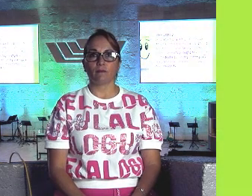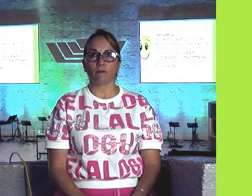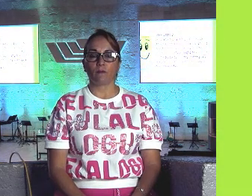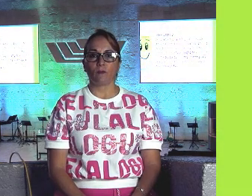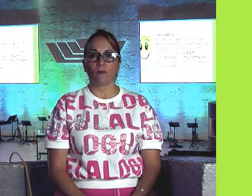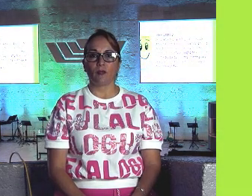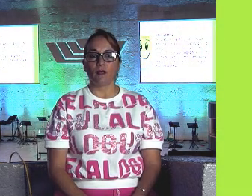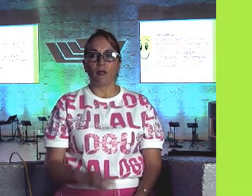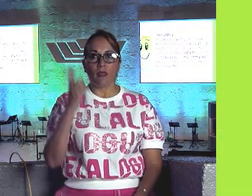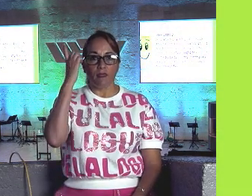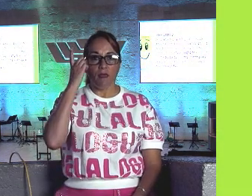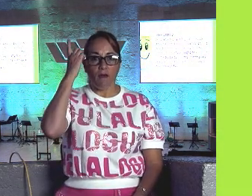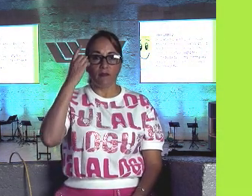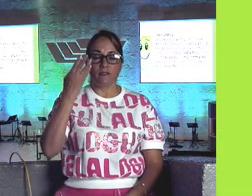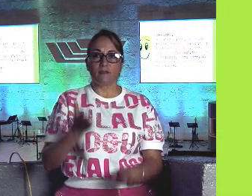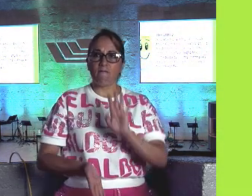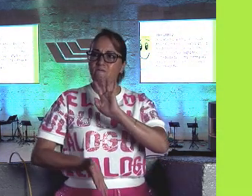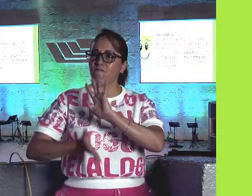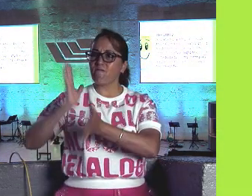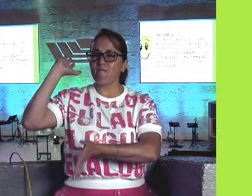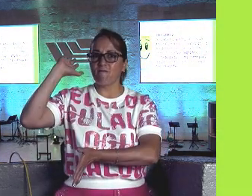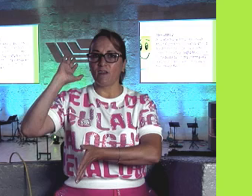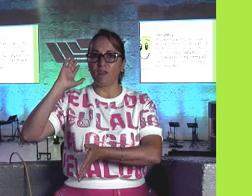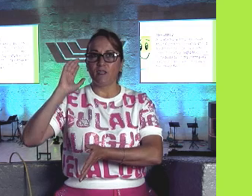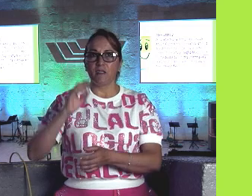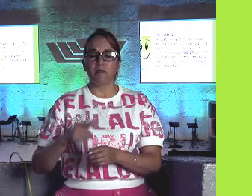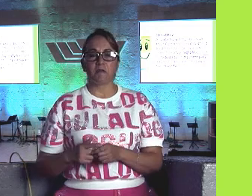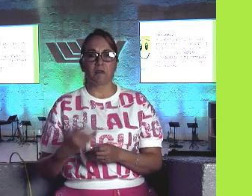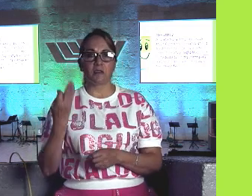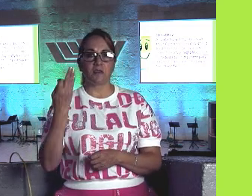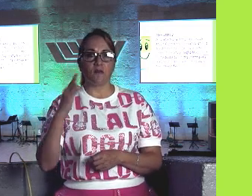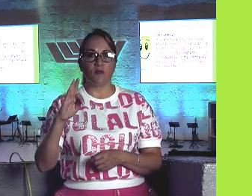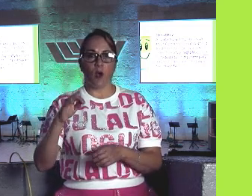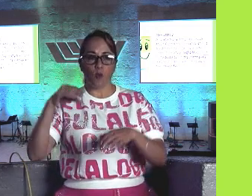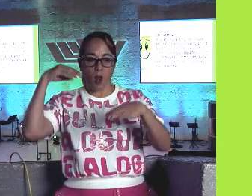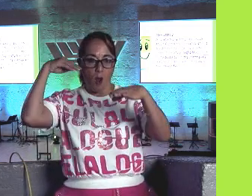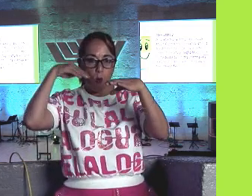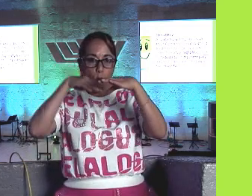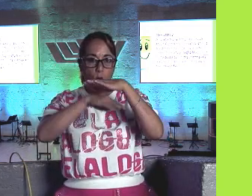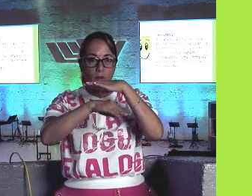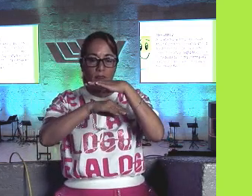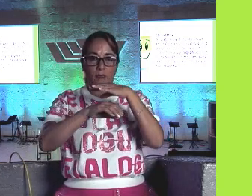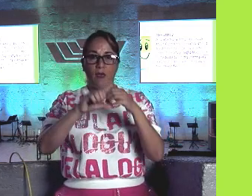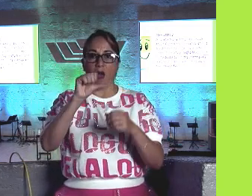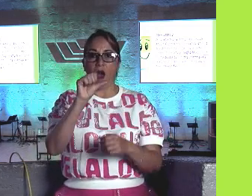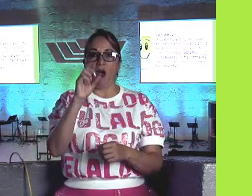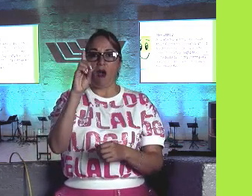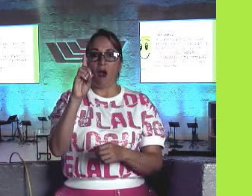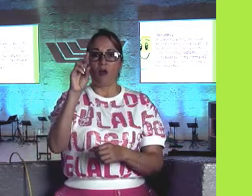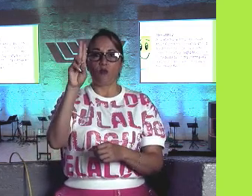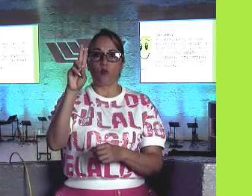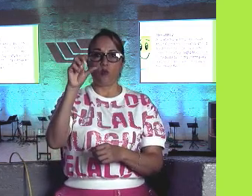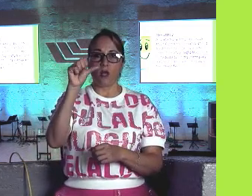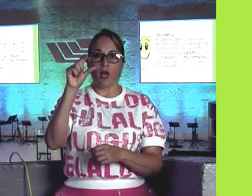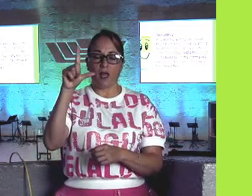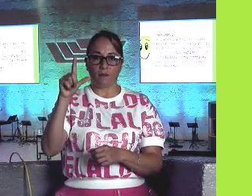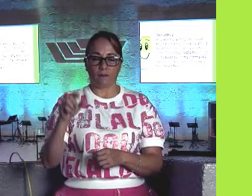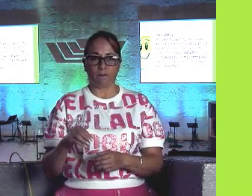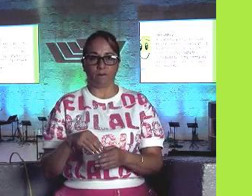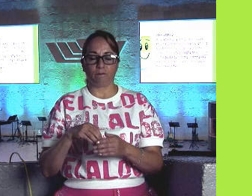dice, David se fue de ahí y se dirigió a la cueva de Adulam. ¿A dónde se fue? Cueva de